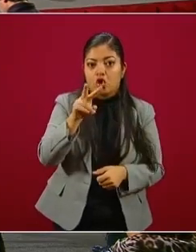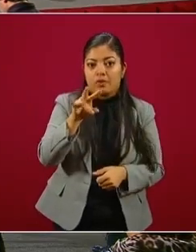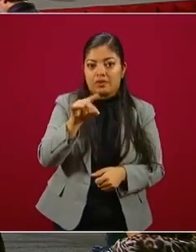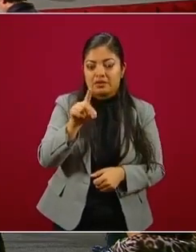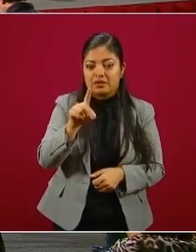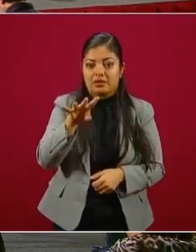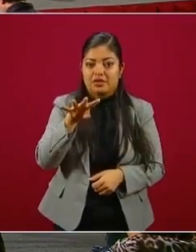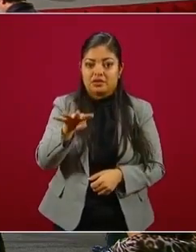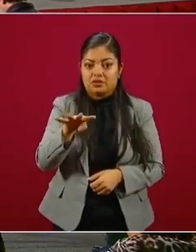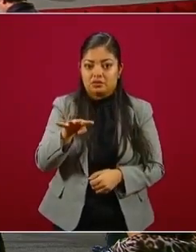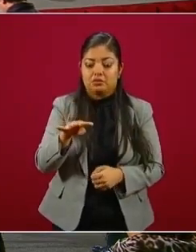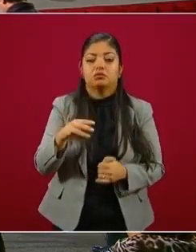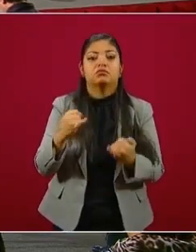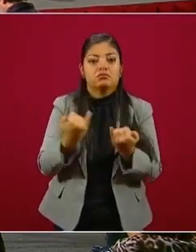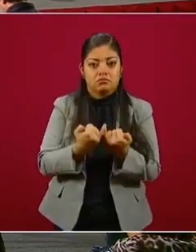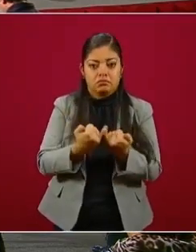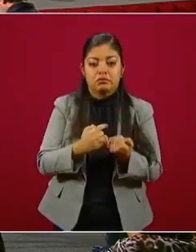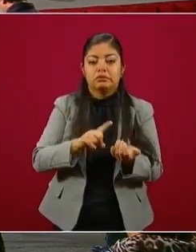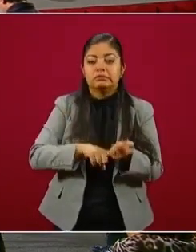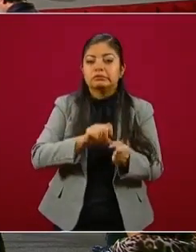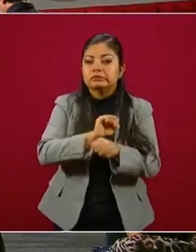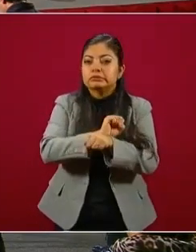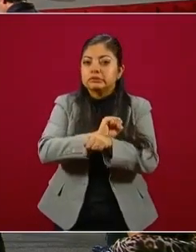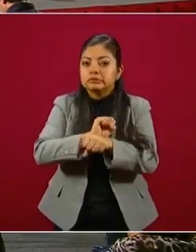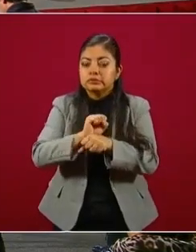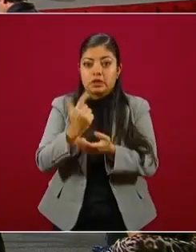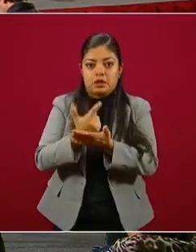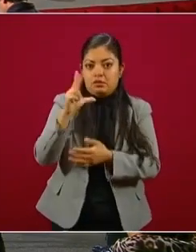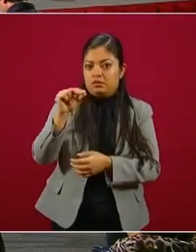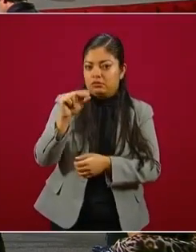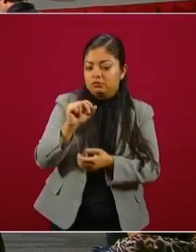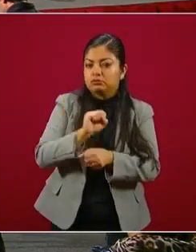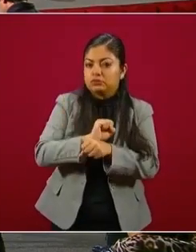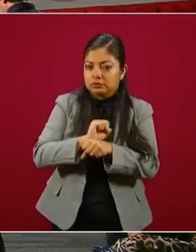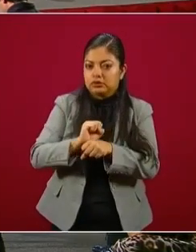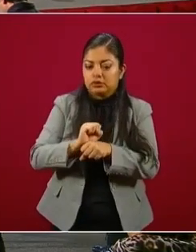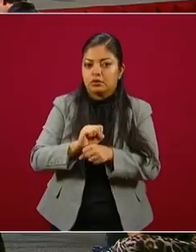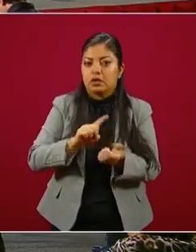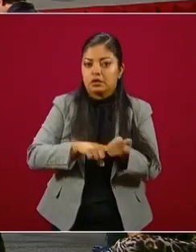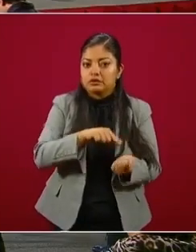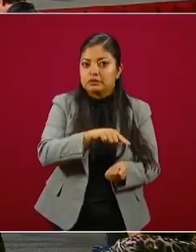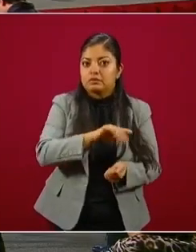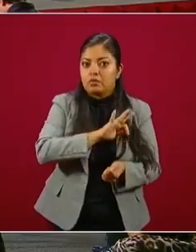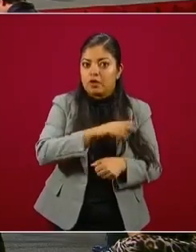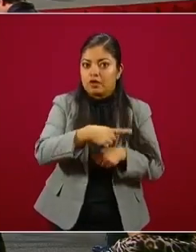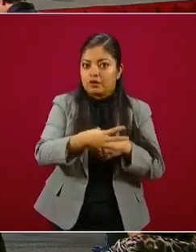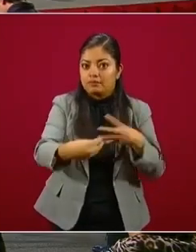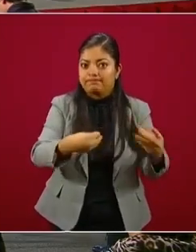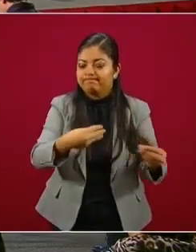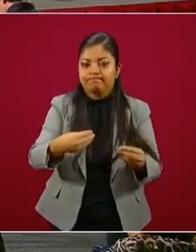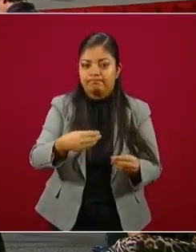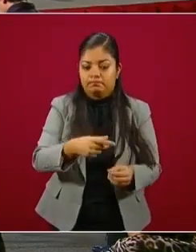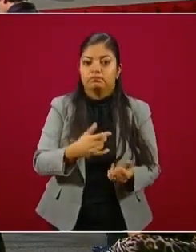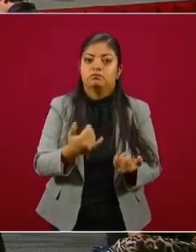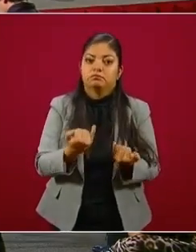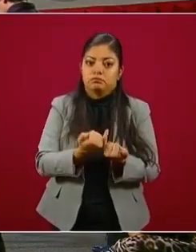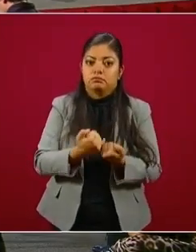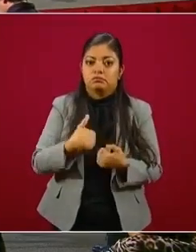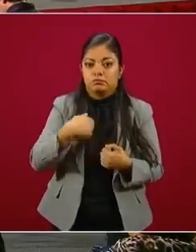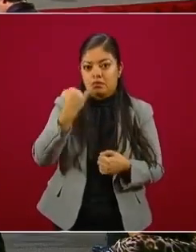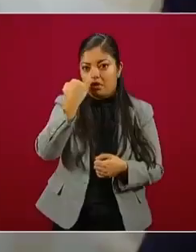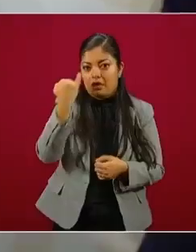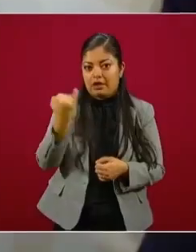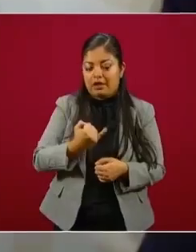COVID-19, igualmente con síntomas leves o moderados que presentan un factor de riesgo. En este caso agradezco mucho a la